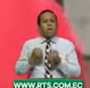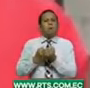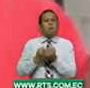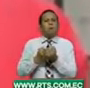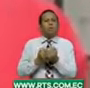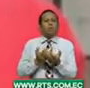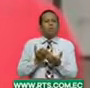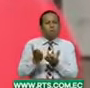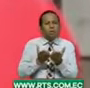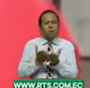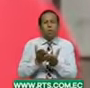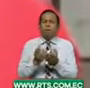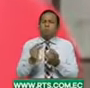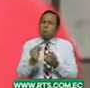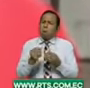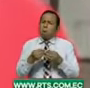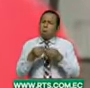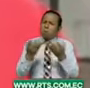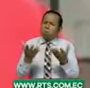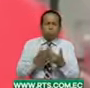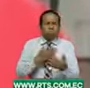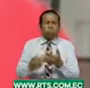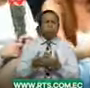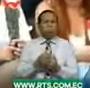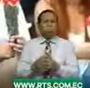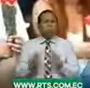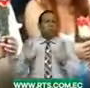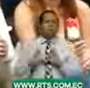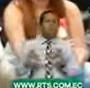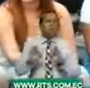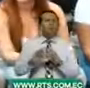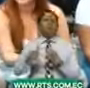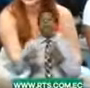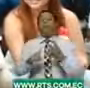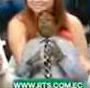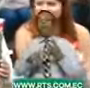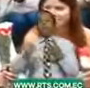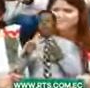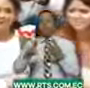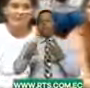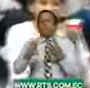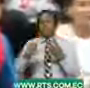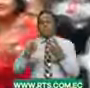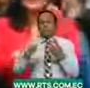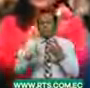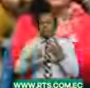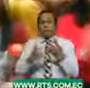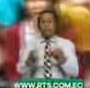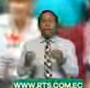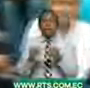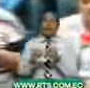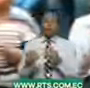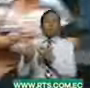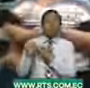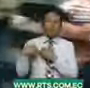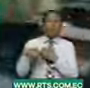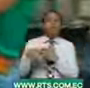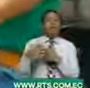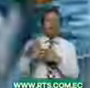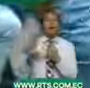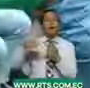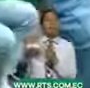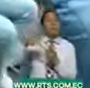o mucho que se pueda, porque no es una cuestión de cantidad. Susana González, quien aspira a la reelección a la prefectura del Guayas por la Alianza Partido